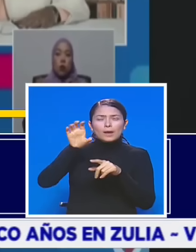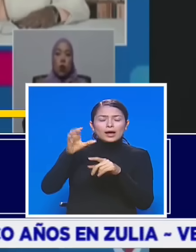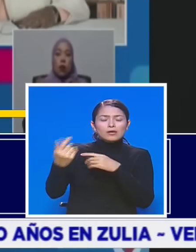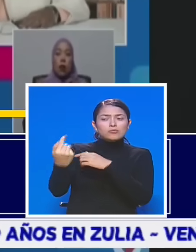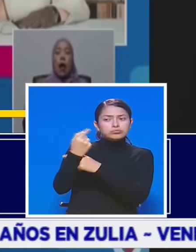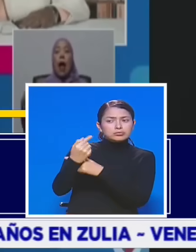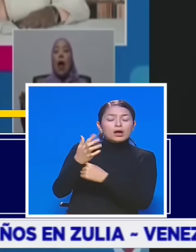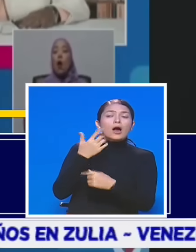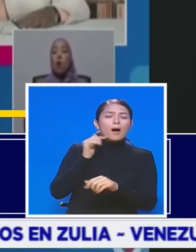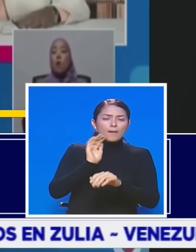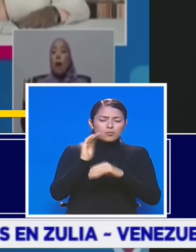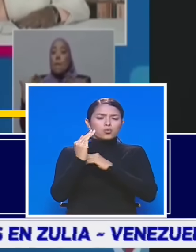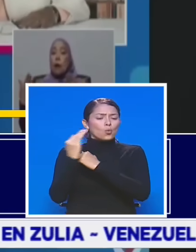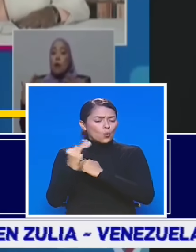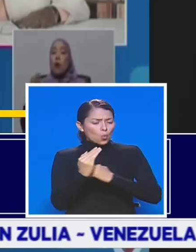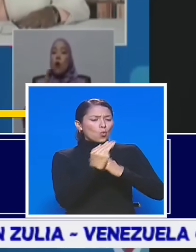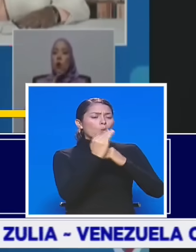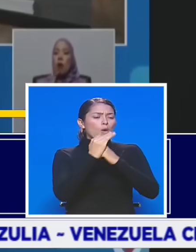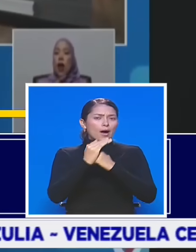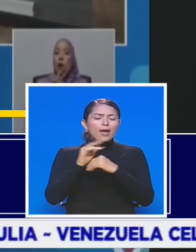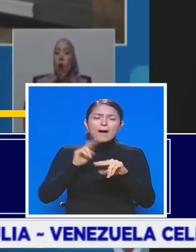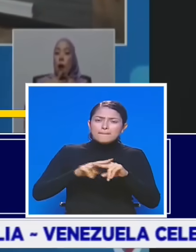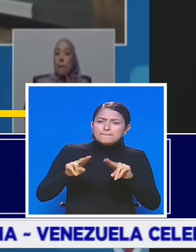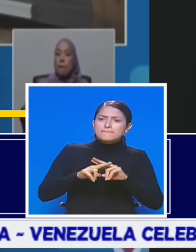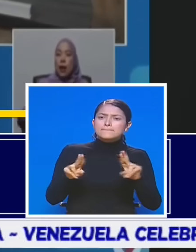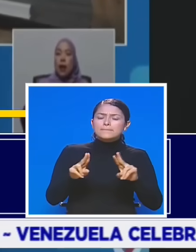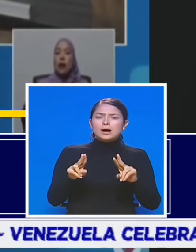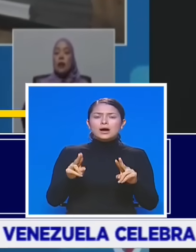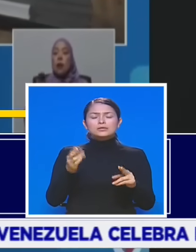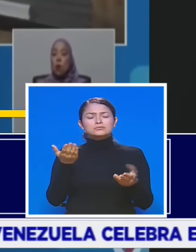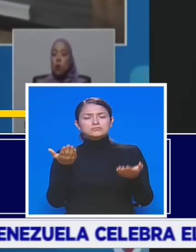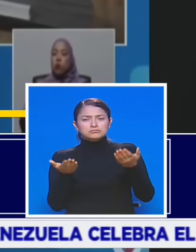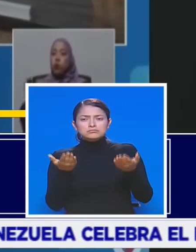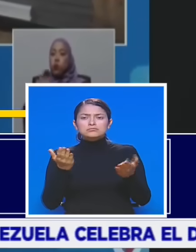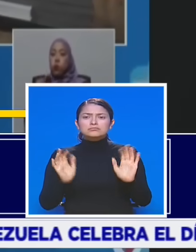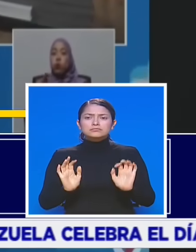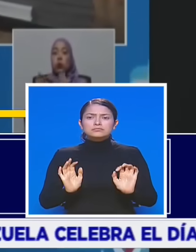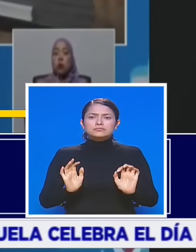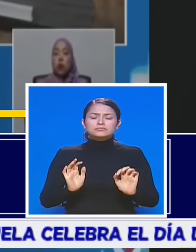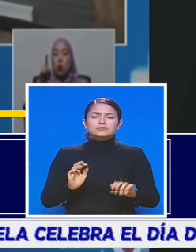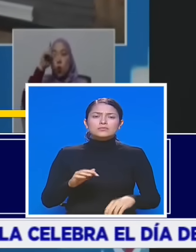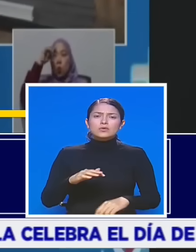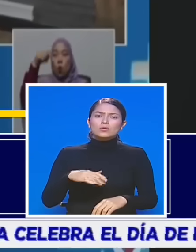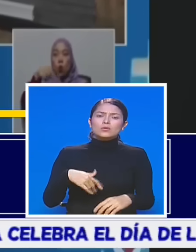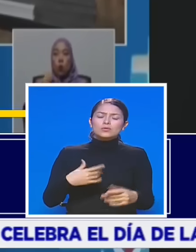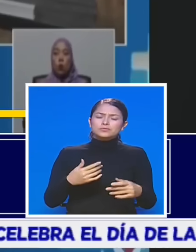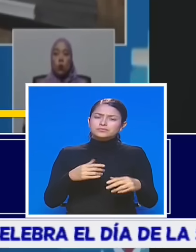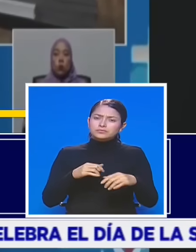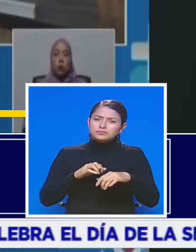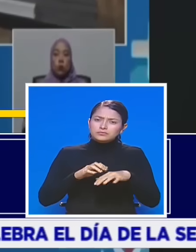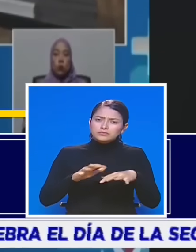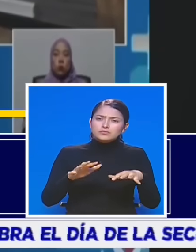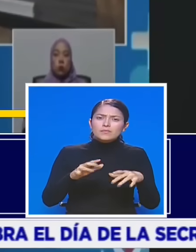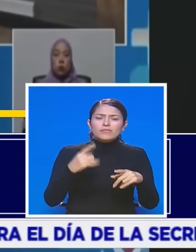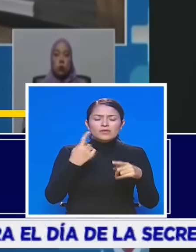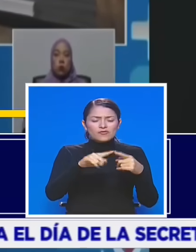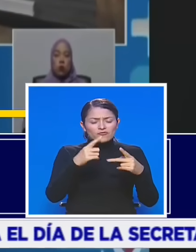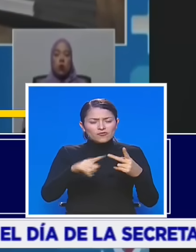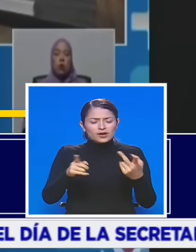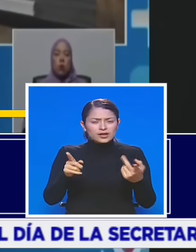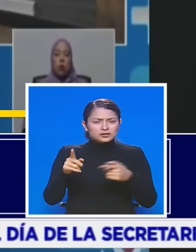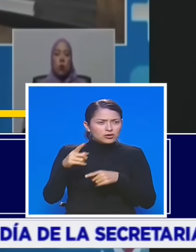nuestro pueblo, proteger nuestra paz, nuestra estabilidad, los alcances en todas las